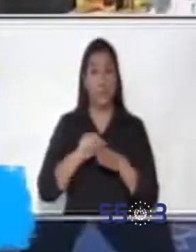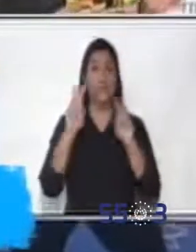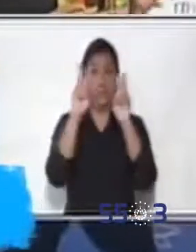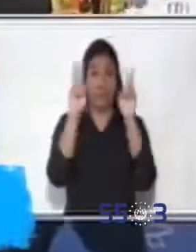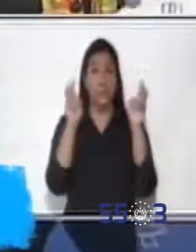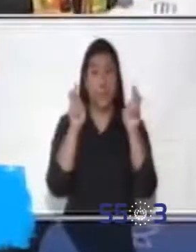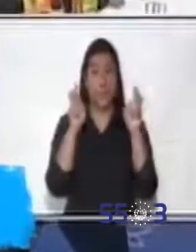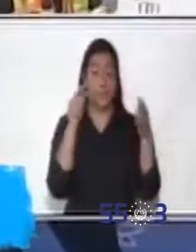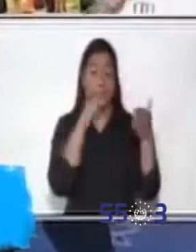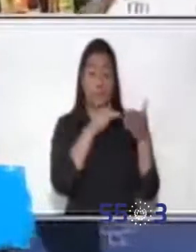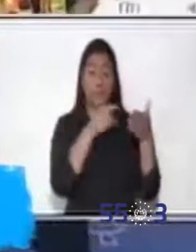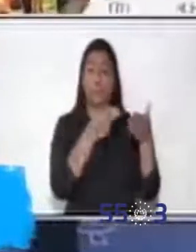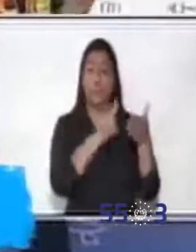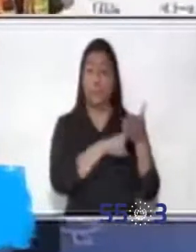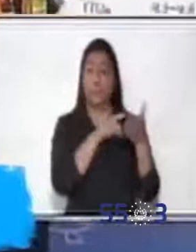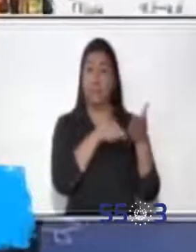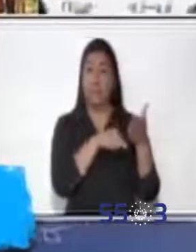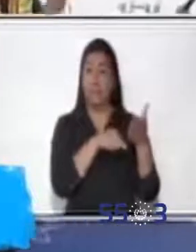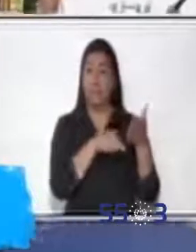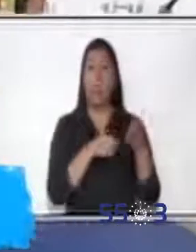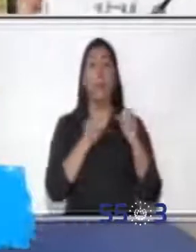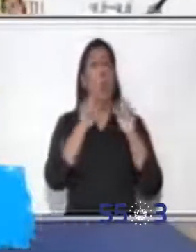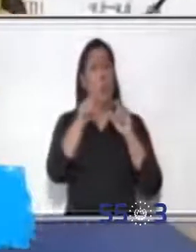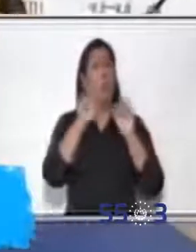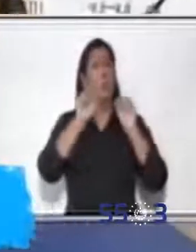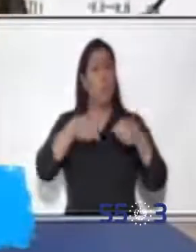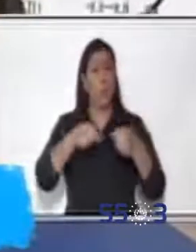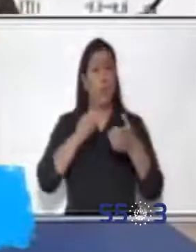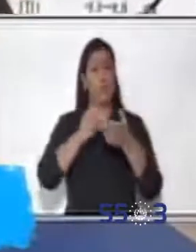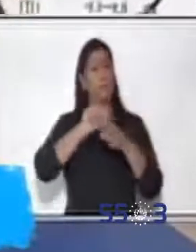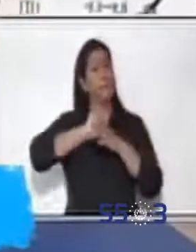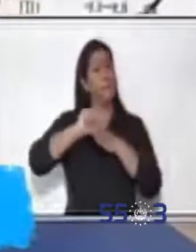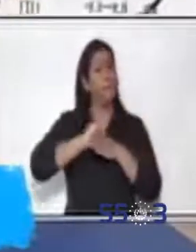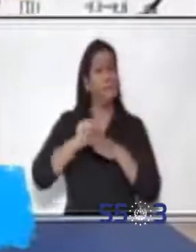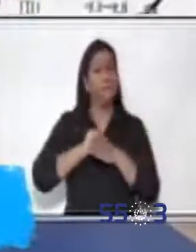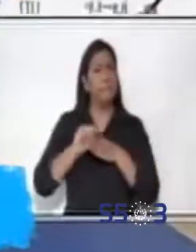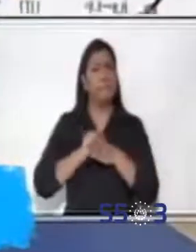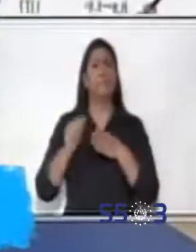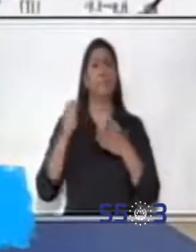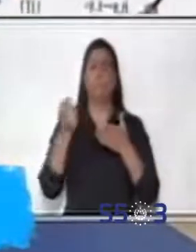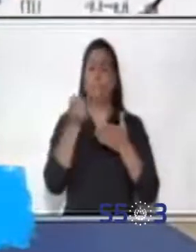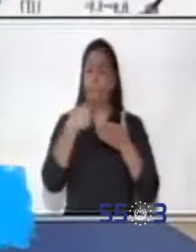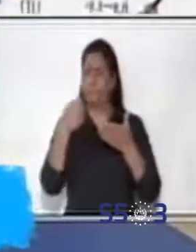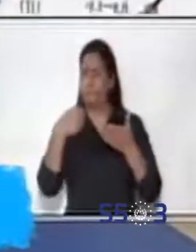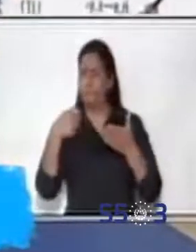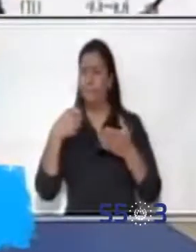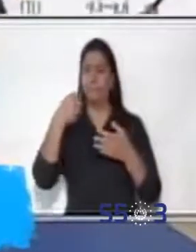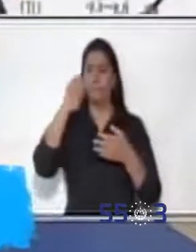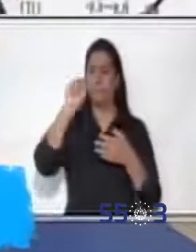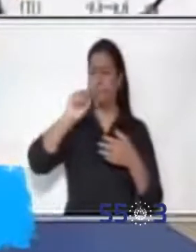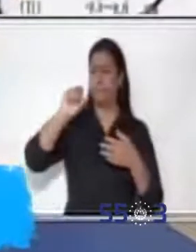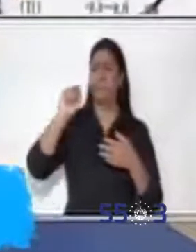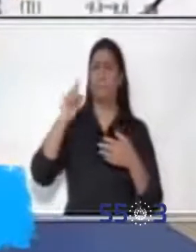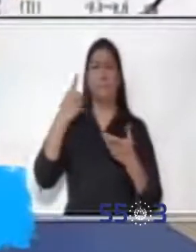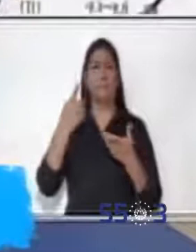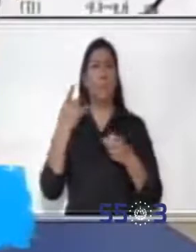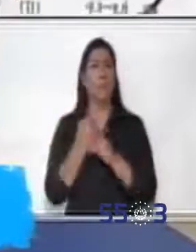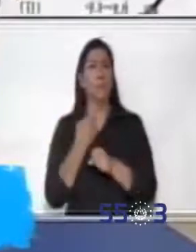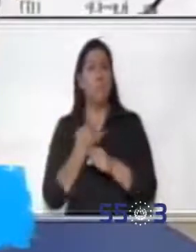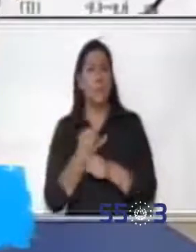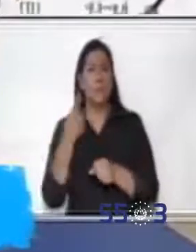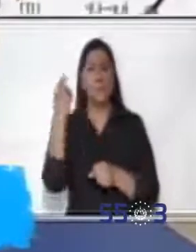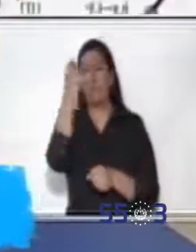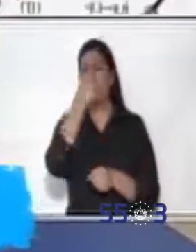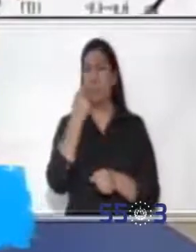Ahora, en este puedes ejercitar ortografía. Recuérdate que en la sesión anterior vimos el uso de S, C y Z.